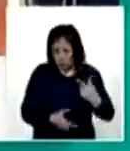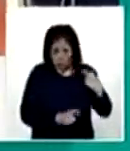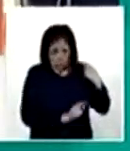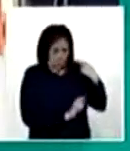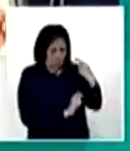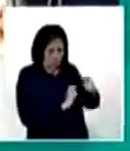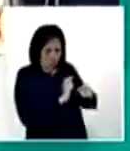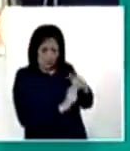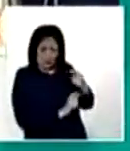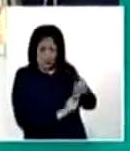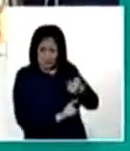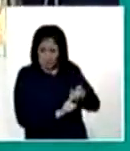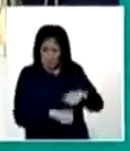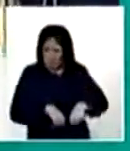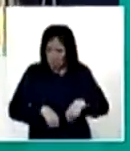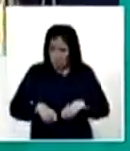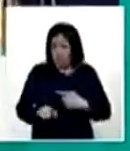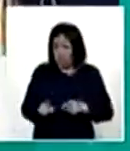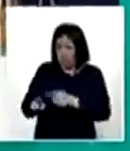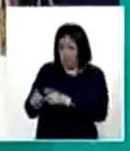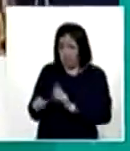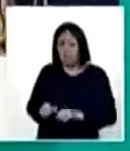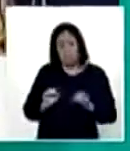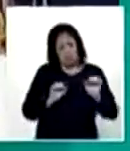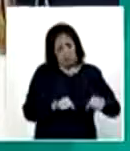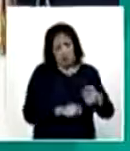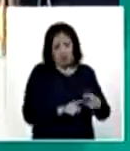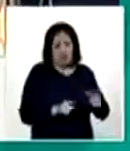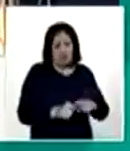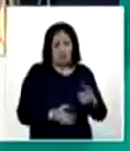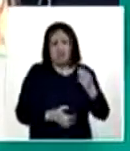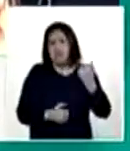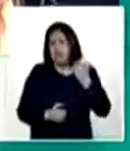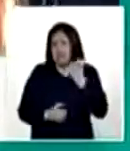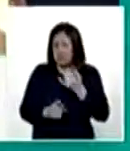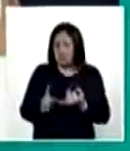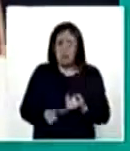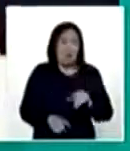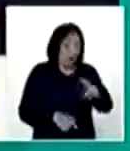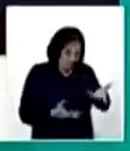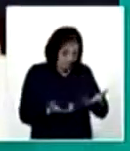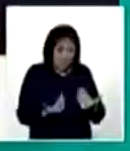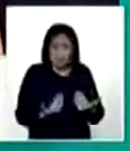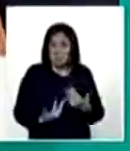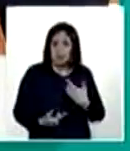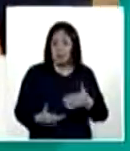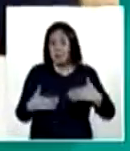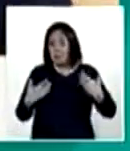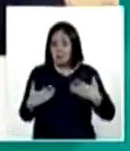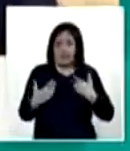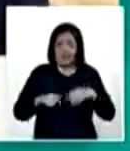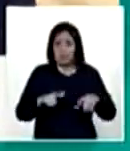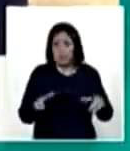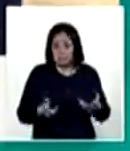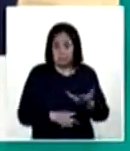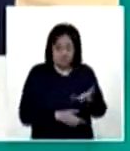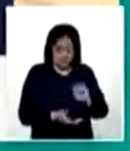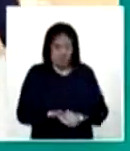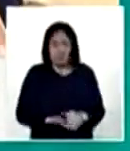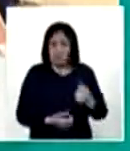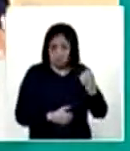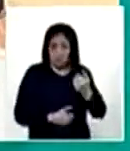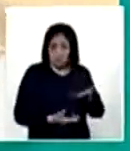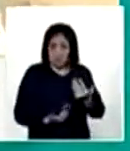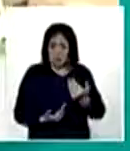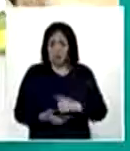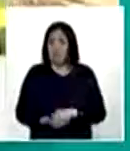o también hay alguna variedad? No, hay diferentes. Una cumbia, puede ser. A ver, una cumbia, a ver, para alegrar de repente. A ver. Una cumbia, a ver, para animar.